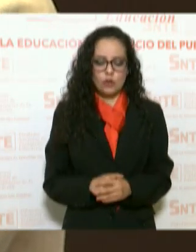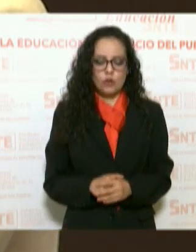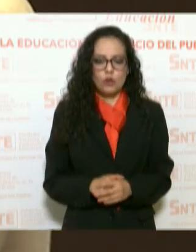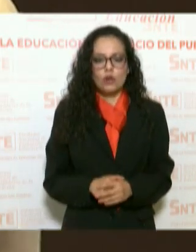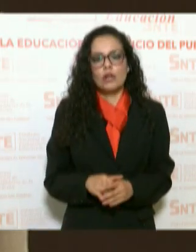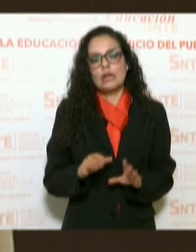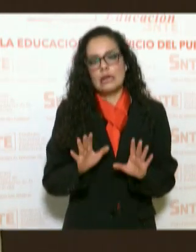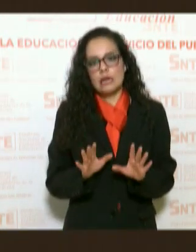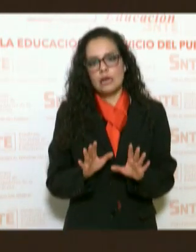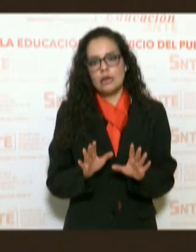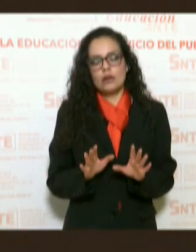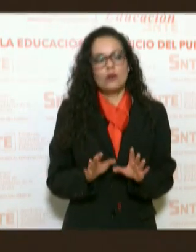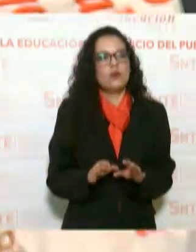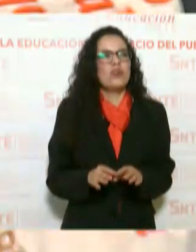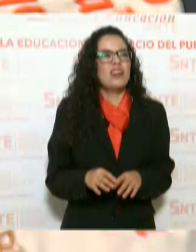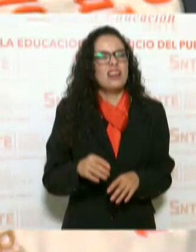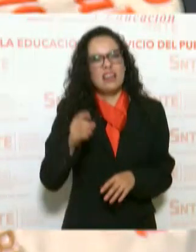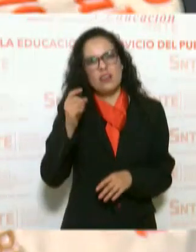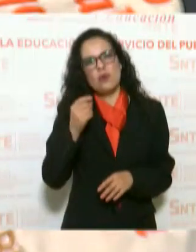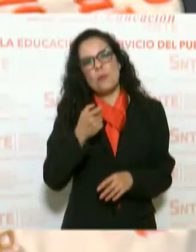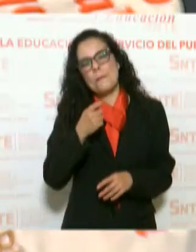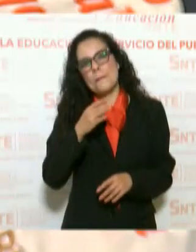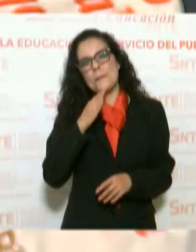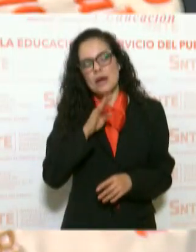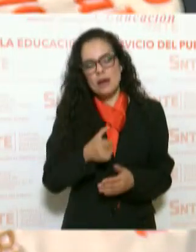la precariedad del trabajo